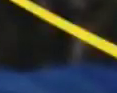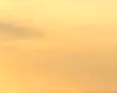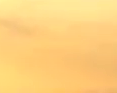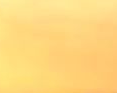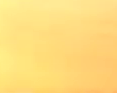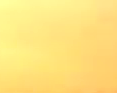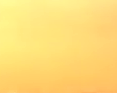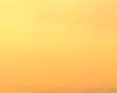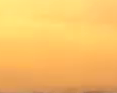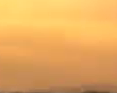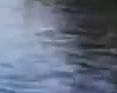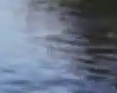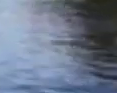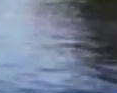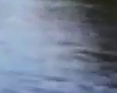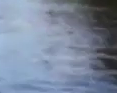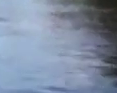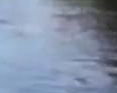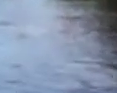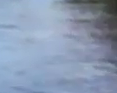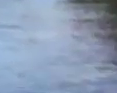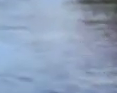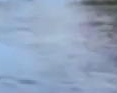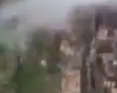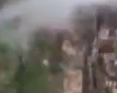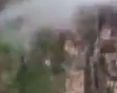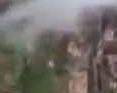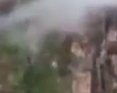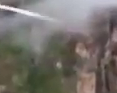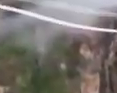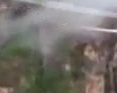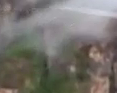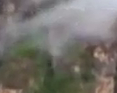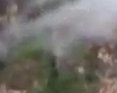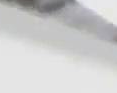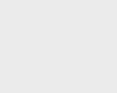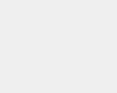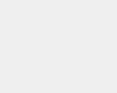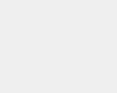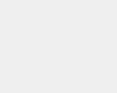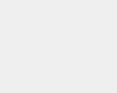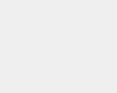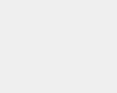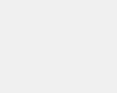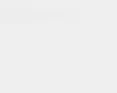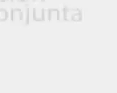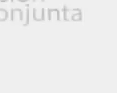Gracias por su atención. Sigamos haciendo patria.